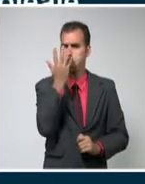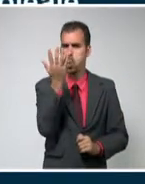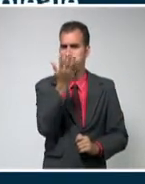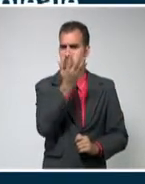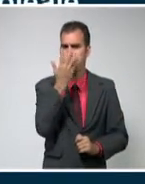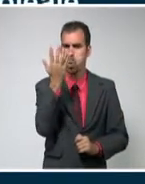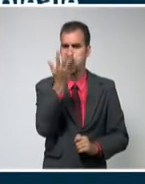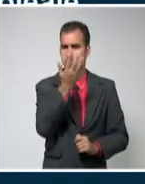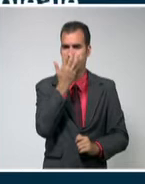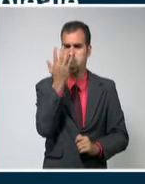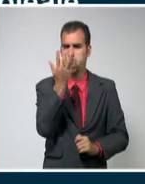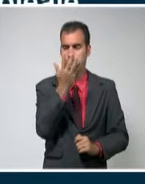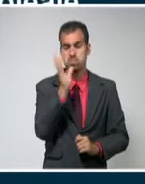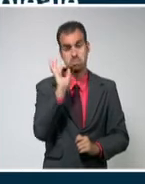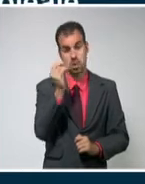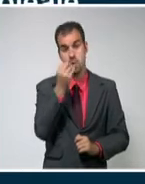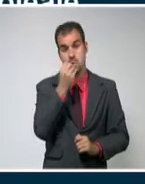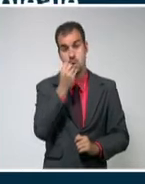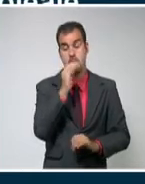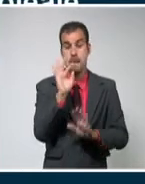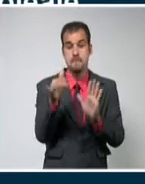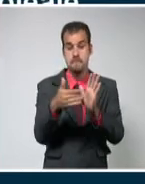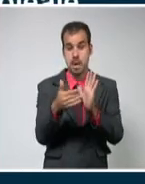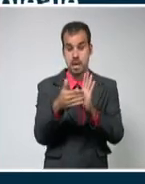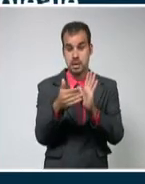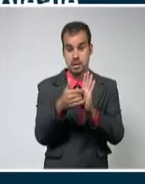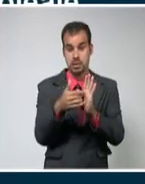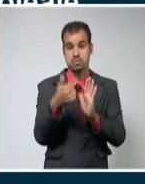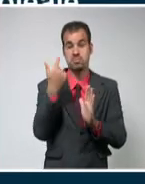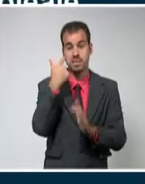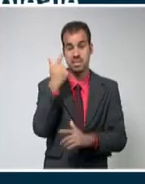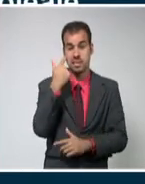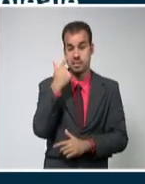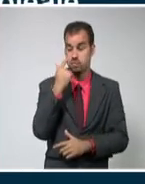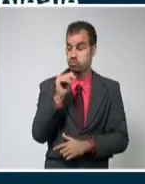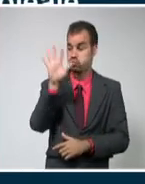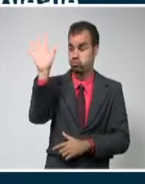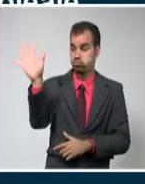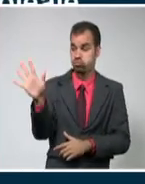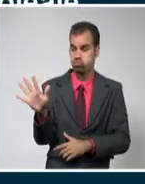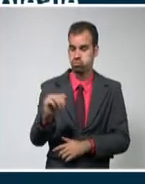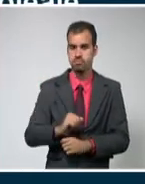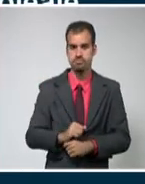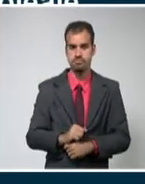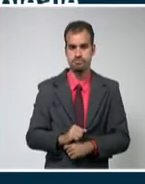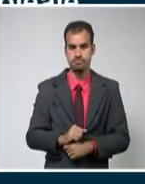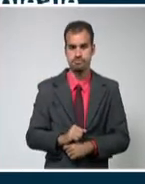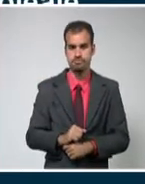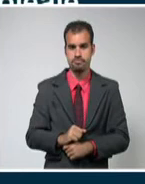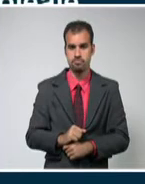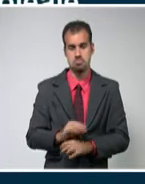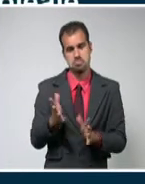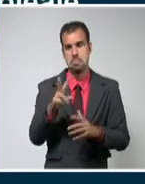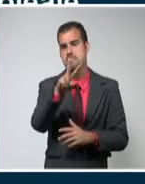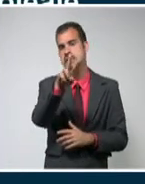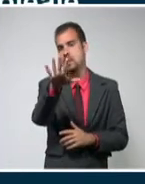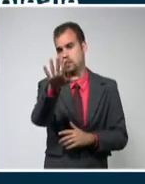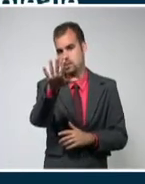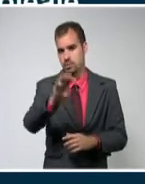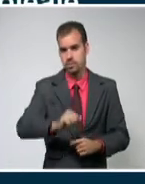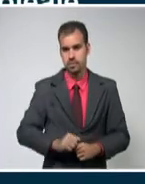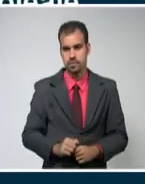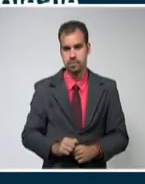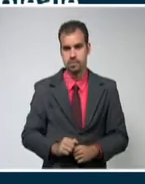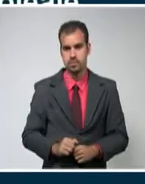del día, aunque ya desde horas de la tarde en zonas de la costa norte occidental soplarán del noroeste al norte con velocidades de hasta 25 kilómetros por hora. El